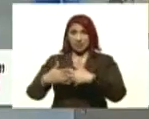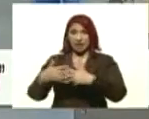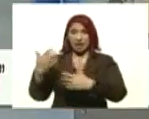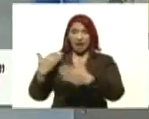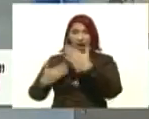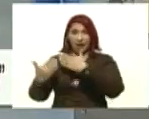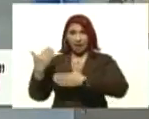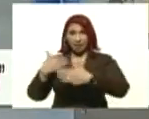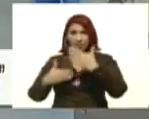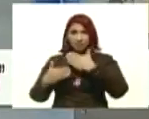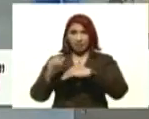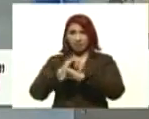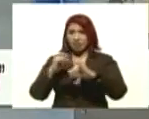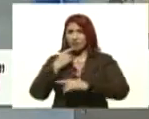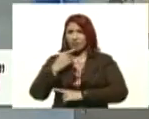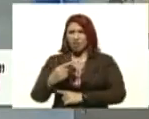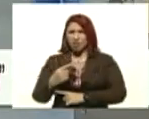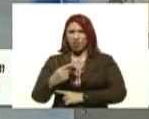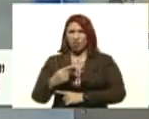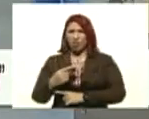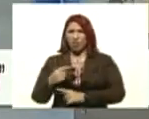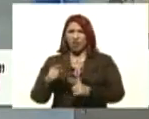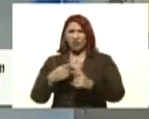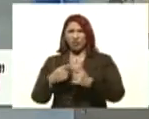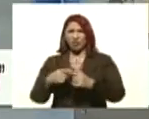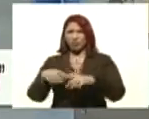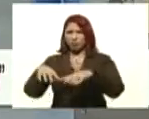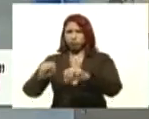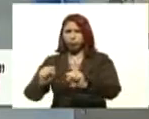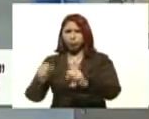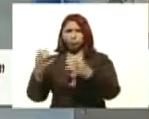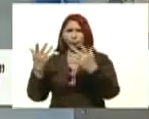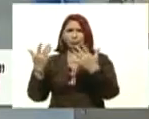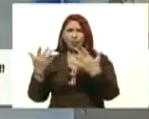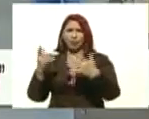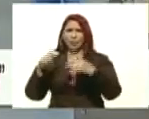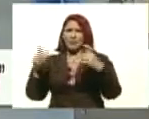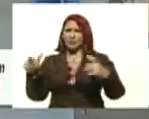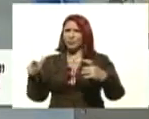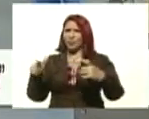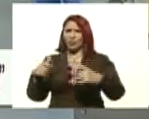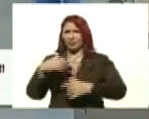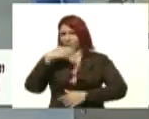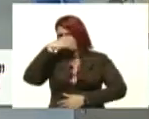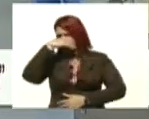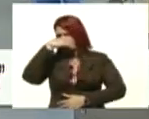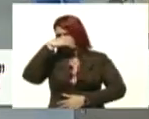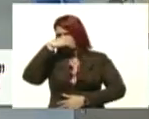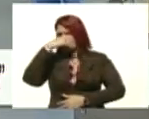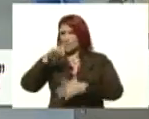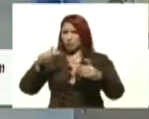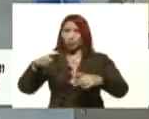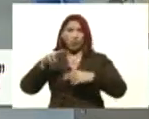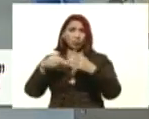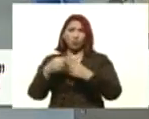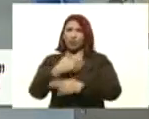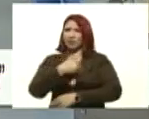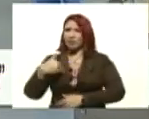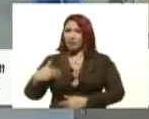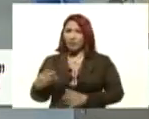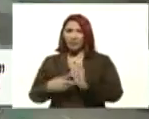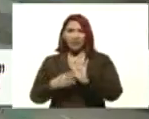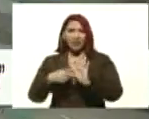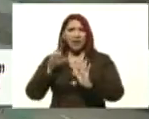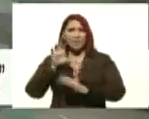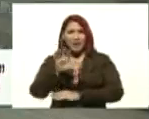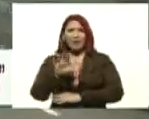habló, cayó en manos de delincuencias, en manos de entes que nunca han querido, de verdad, de que este